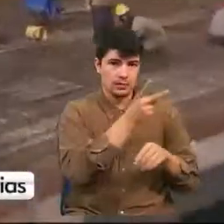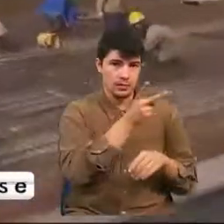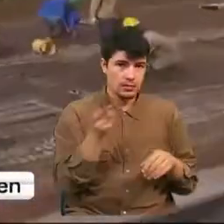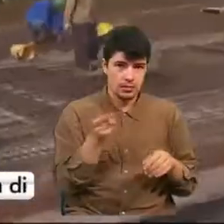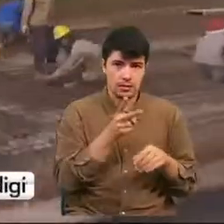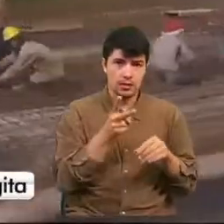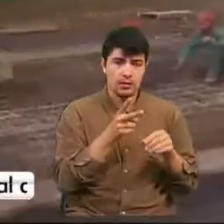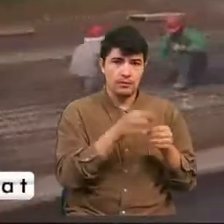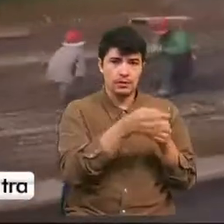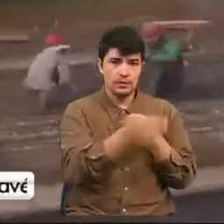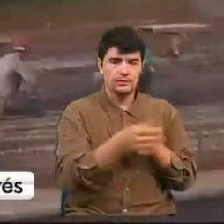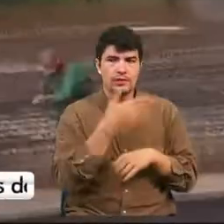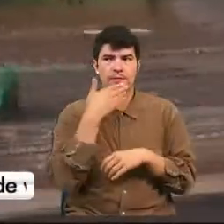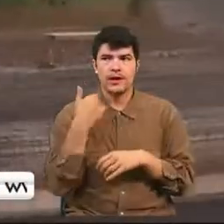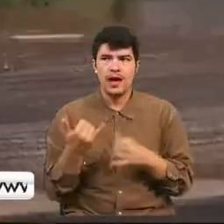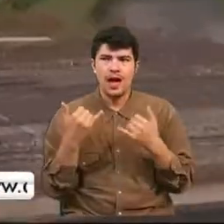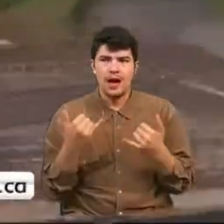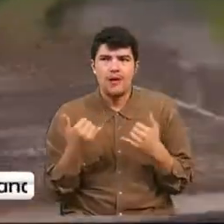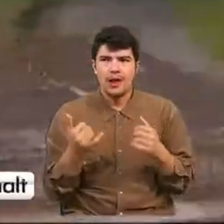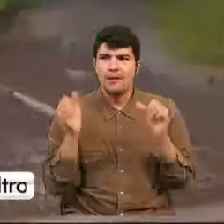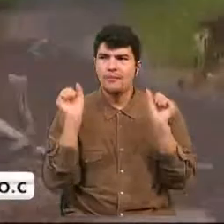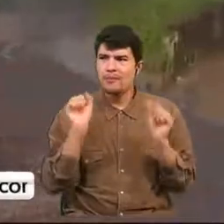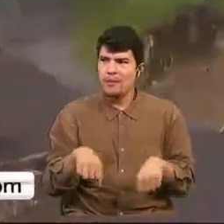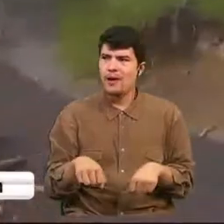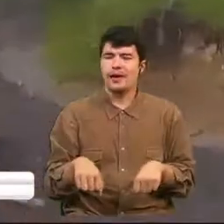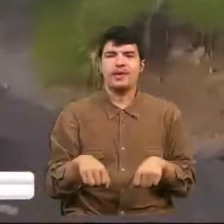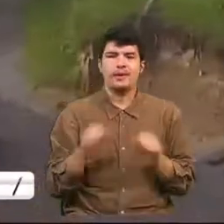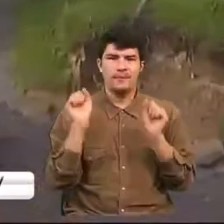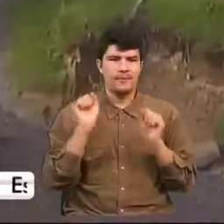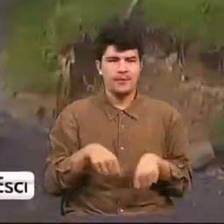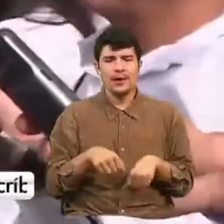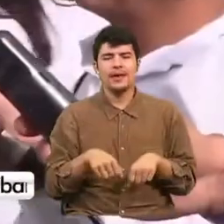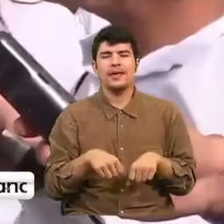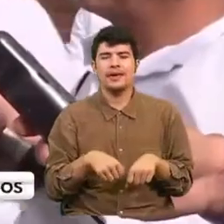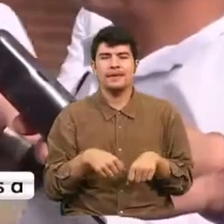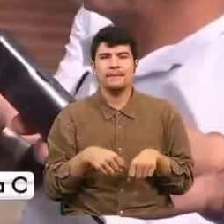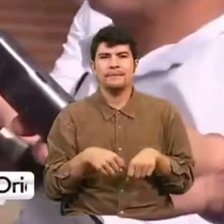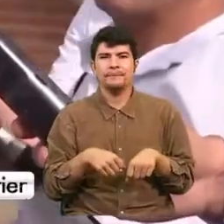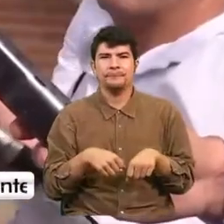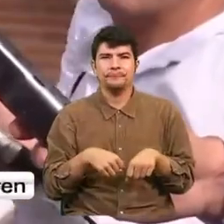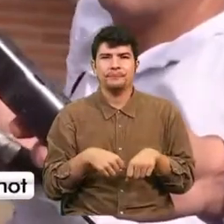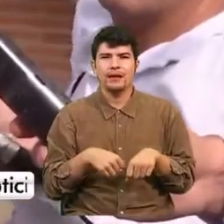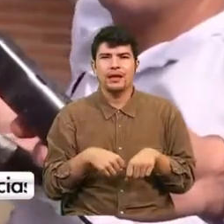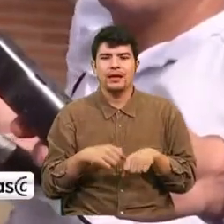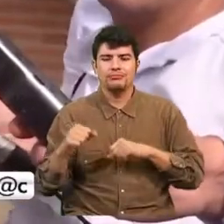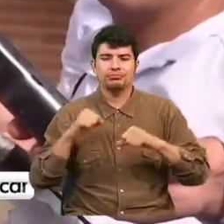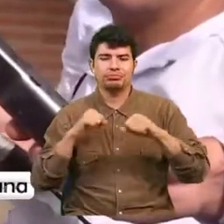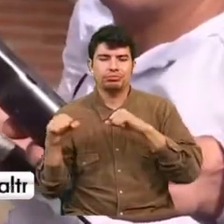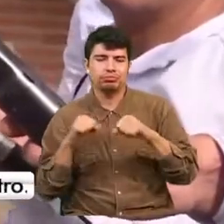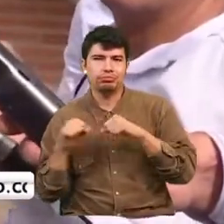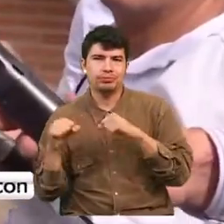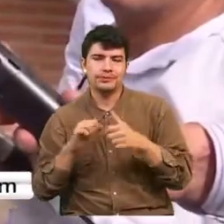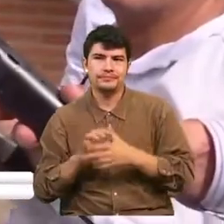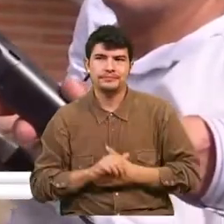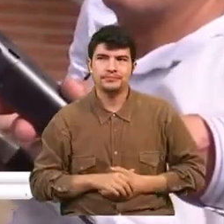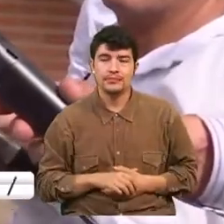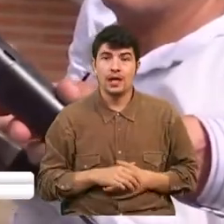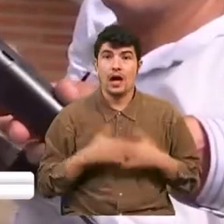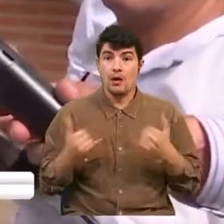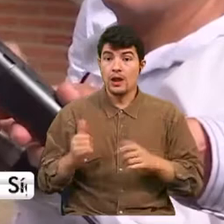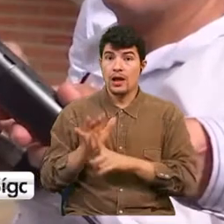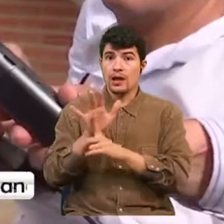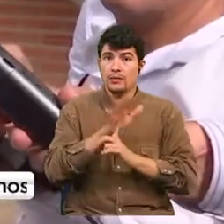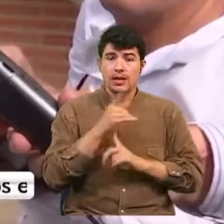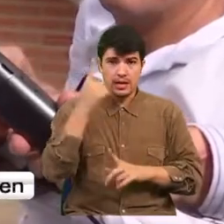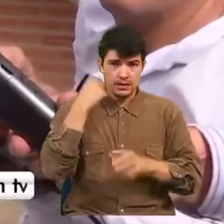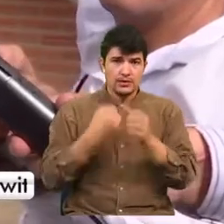mejoró y ahora es posible transitar por allí. Esta es la demostración que las expediciones funcionaron, que el año pasado hicimos